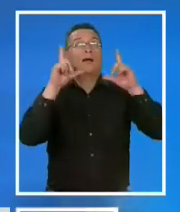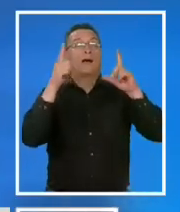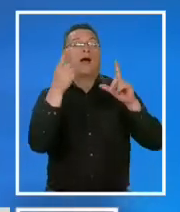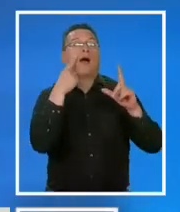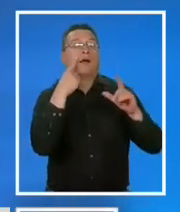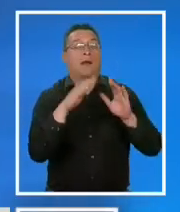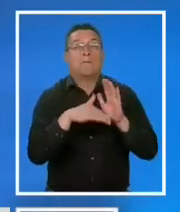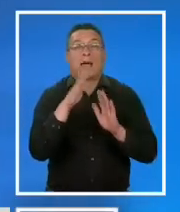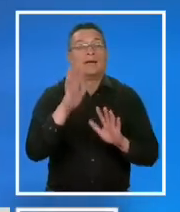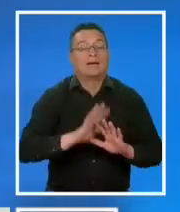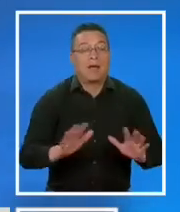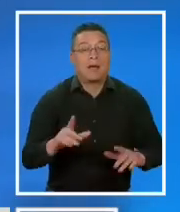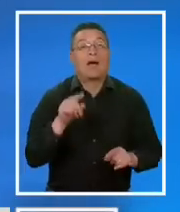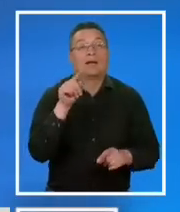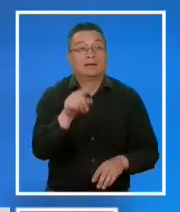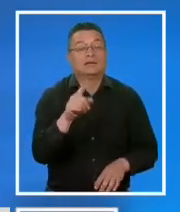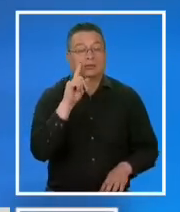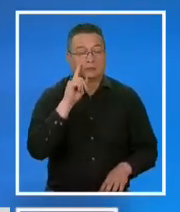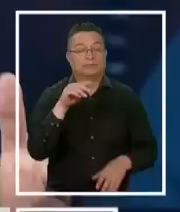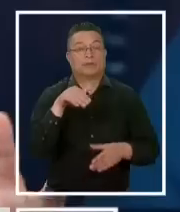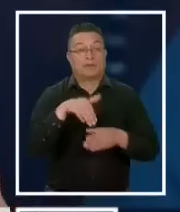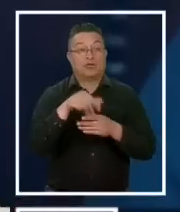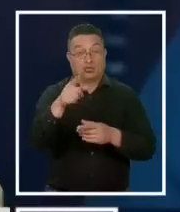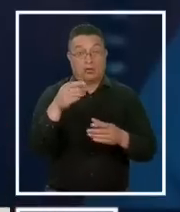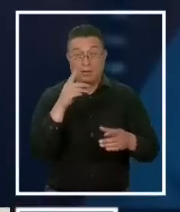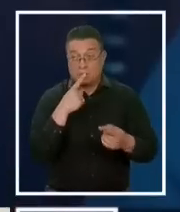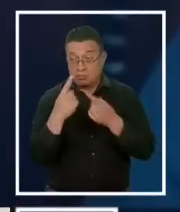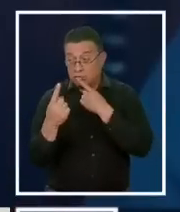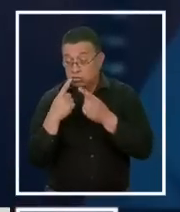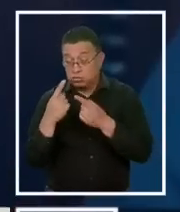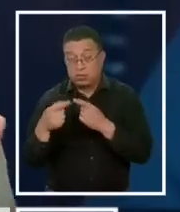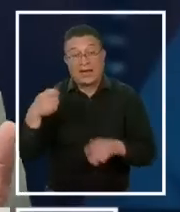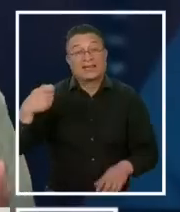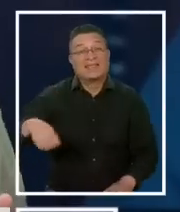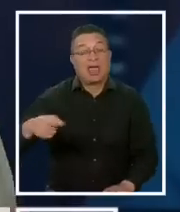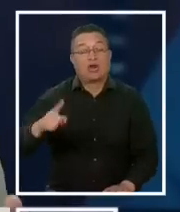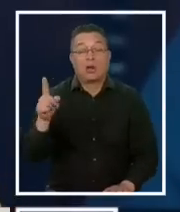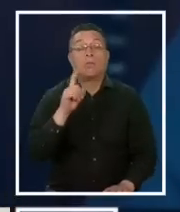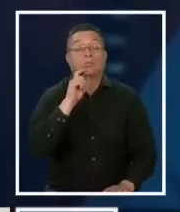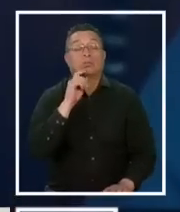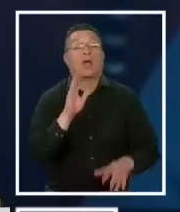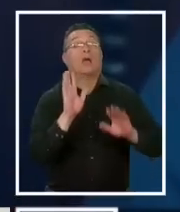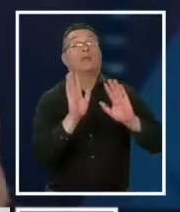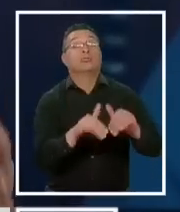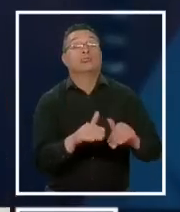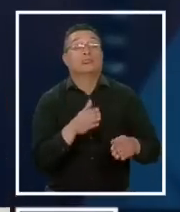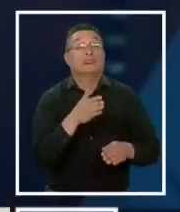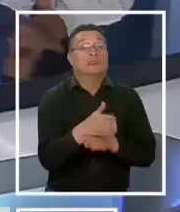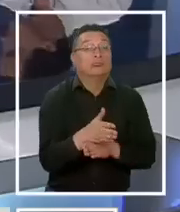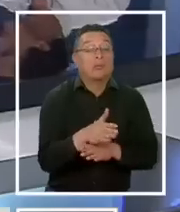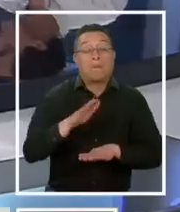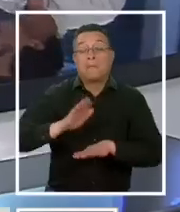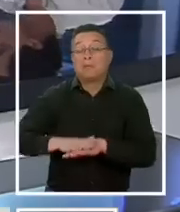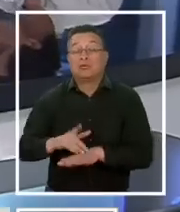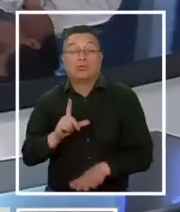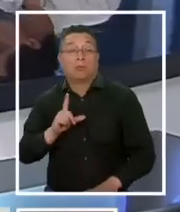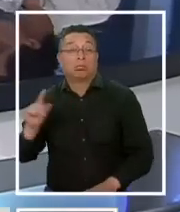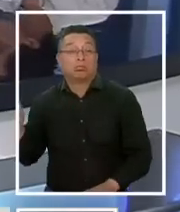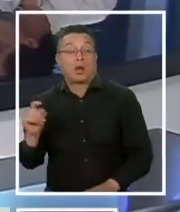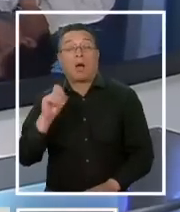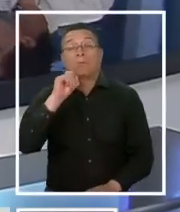cuestiono caiga qué pasa con aquellos que se ausentaron sin haber hecho un permiso